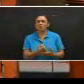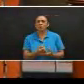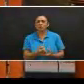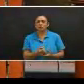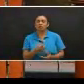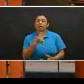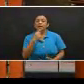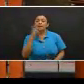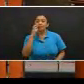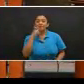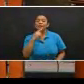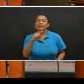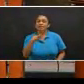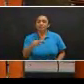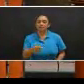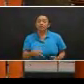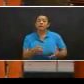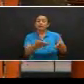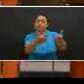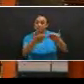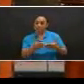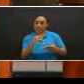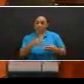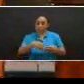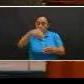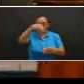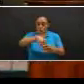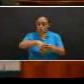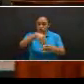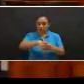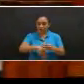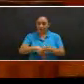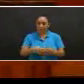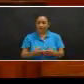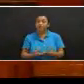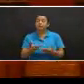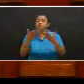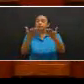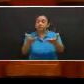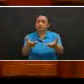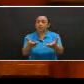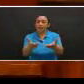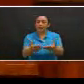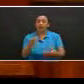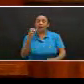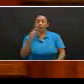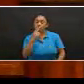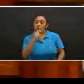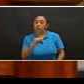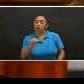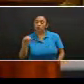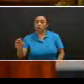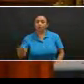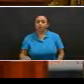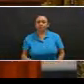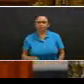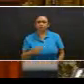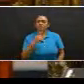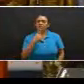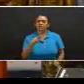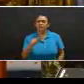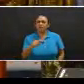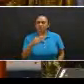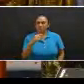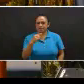costal. Y llega el muchachito después a darle el costal al abuelito, y el abuelito, bien enojado, le reclama al